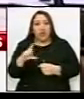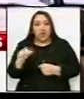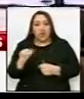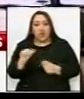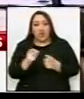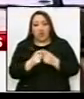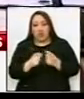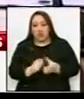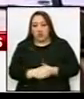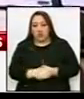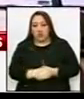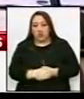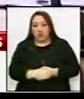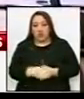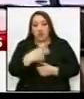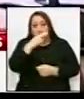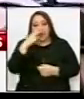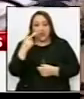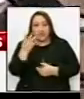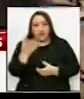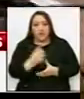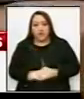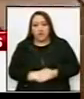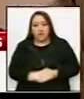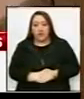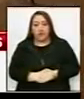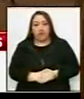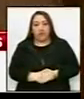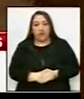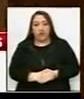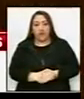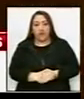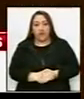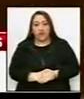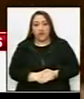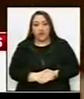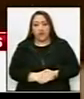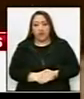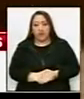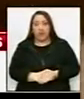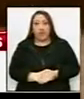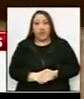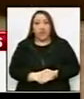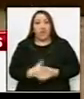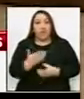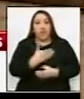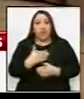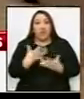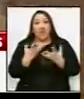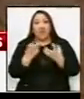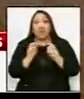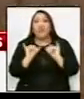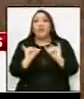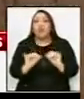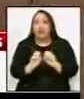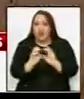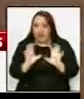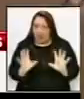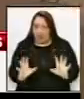el congresista Javier Velázquez. Presidente. El congresista Velázquez, que es quien tiene usted la interrupción. Presidente, quiero que quede muy en claro,